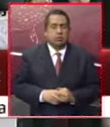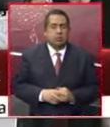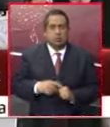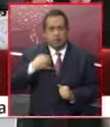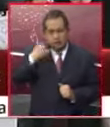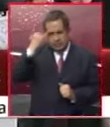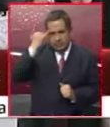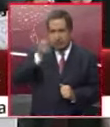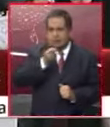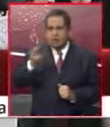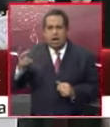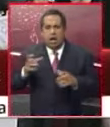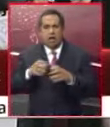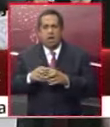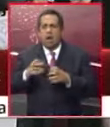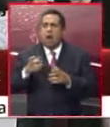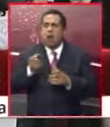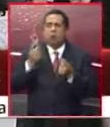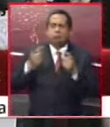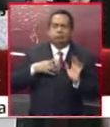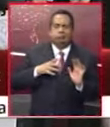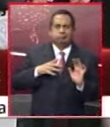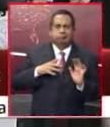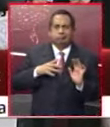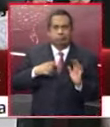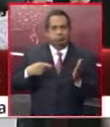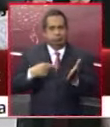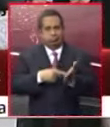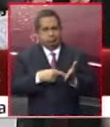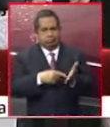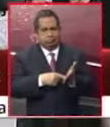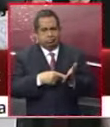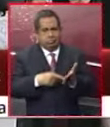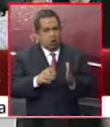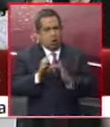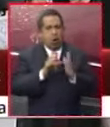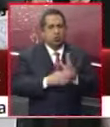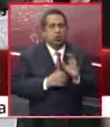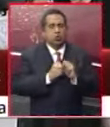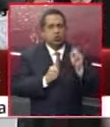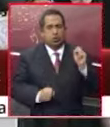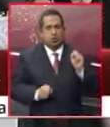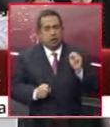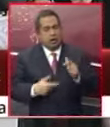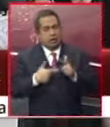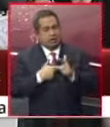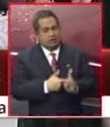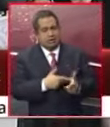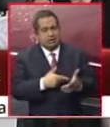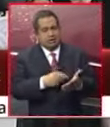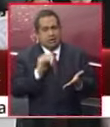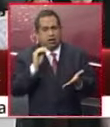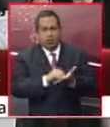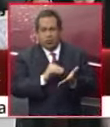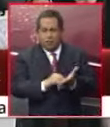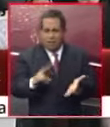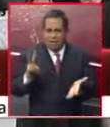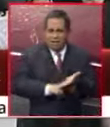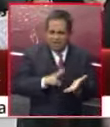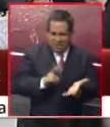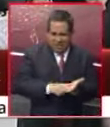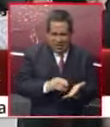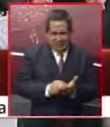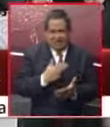de aquellos que consideran que esta es nuestra Constitución y sigue teniendo vigor y